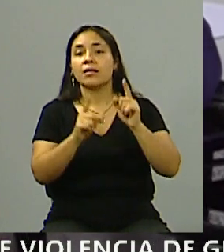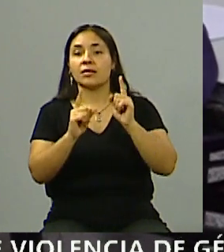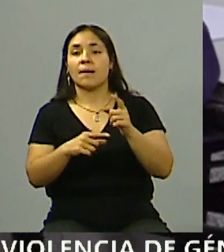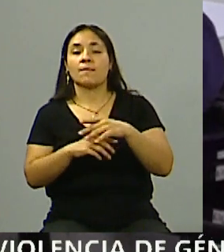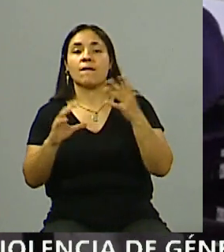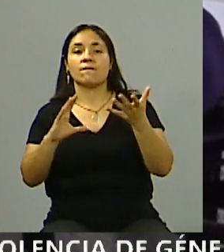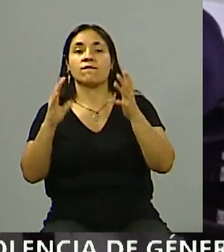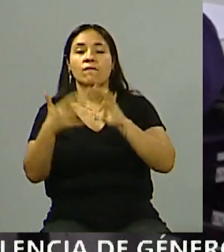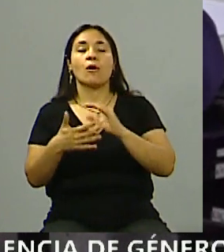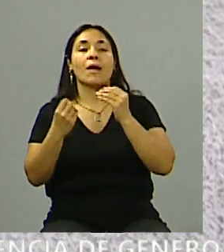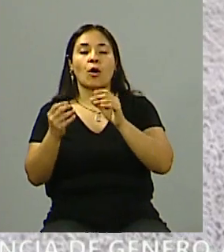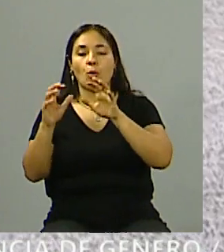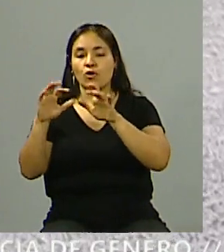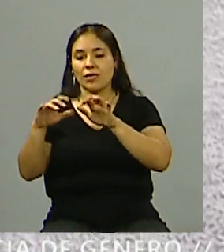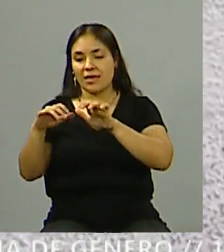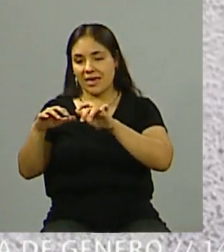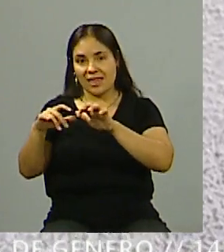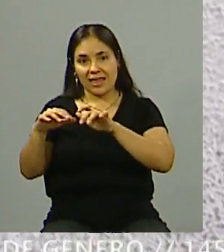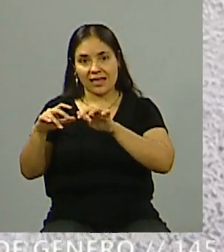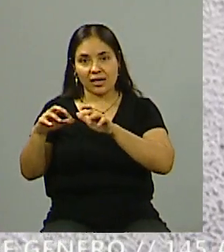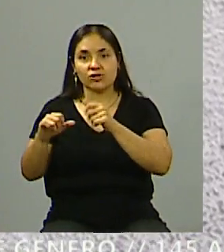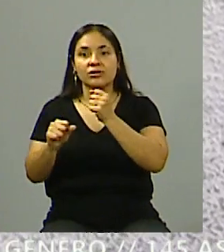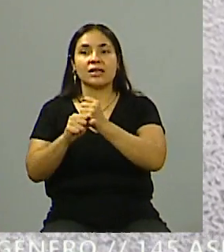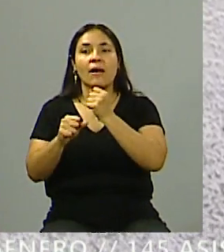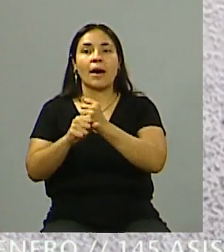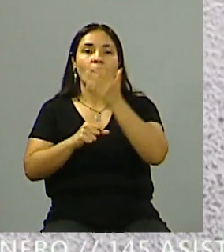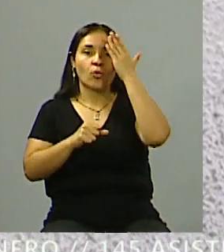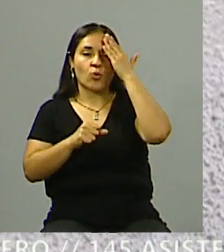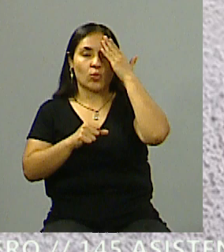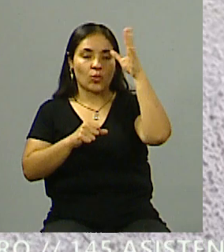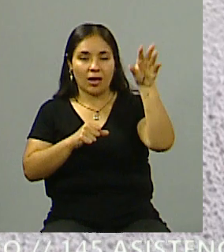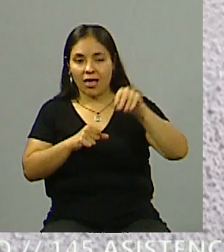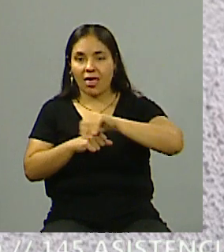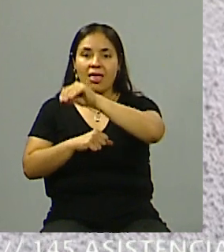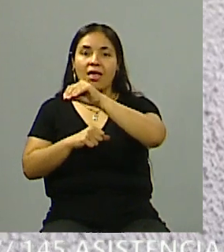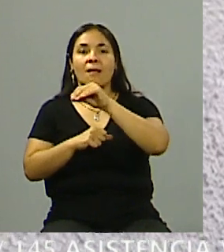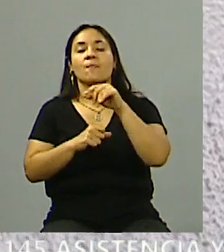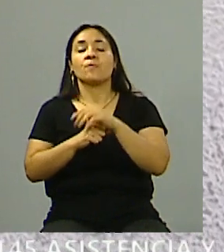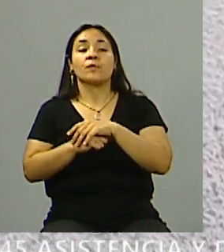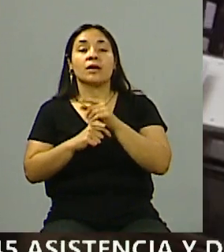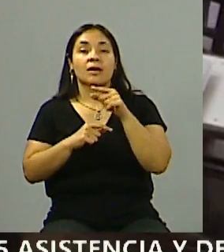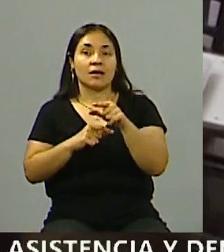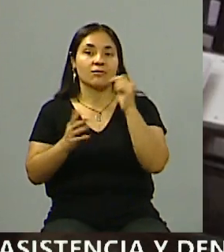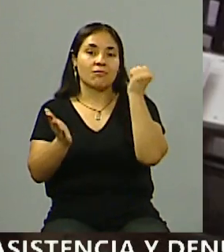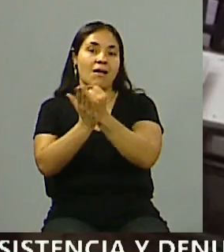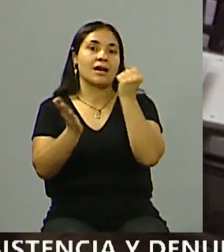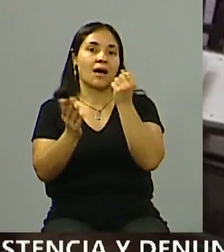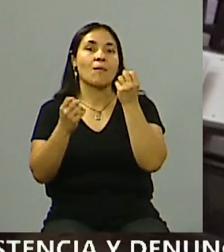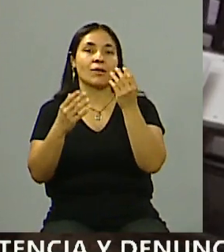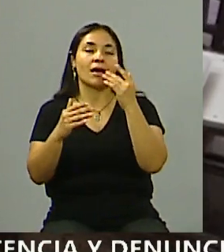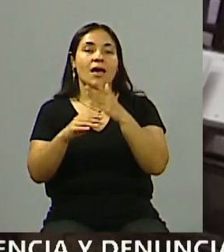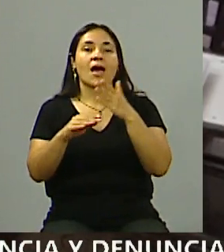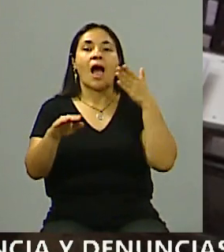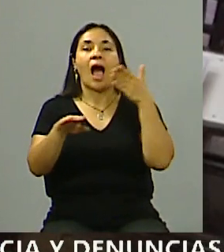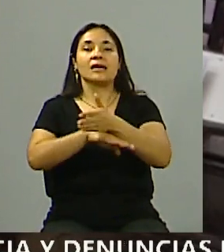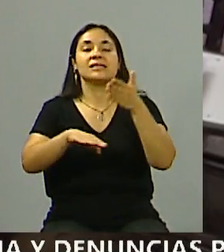estrategias de digitalización de las actividades culturales, ¿no? Pero que esto está muy marcado justamente por la desigualdad en el acceso